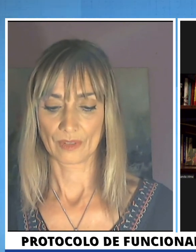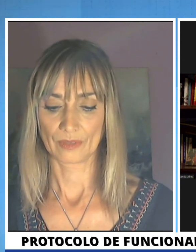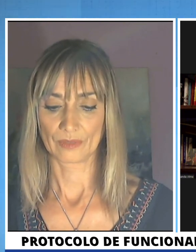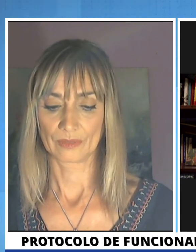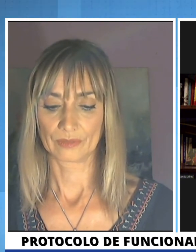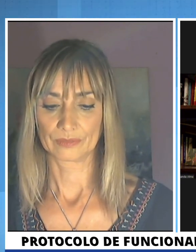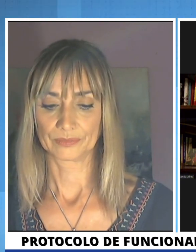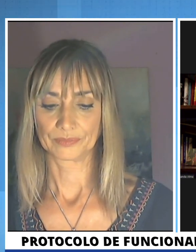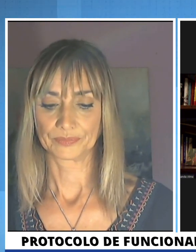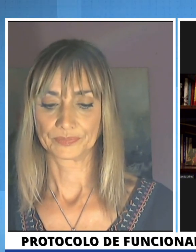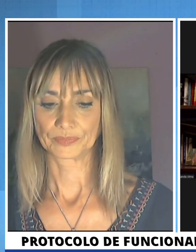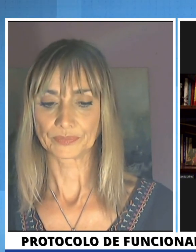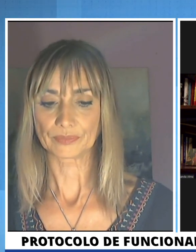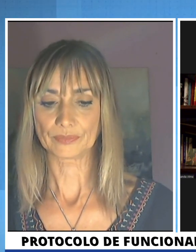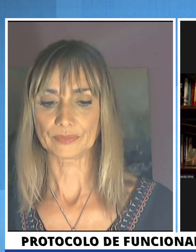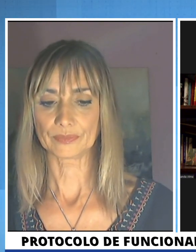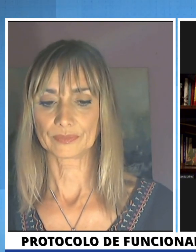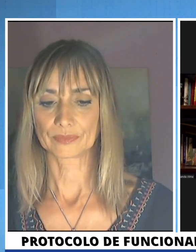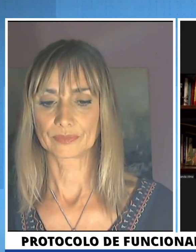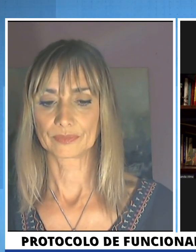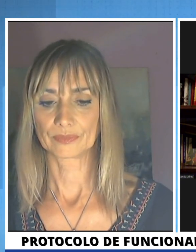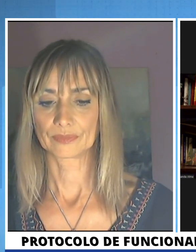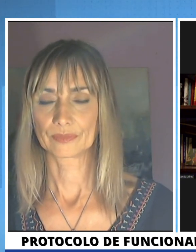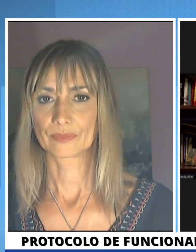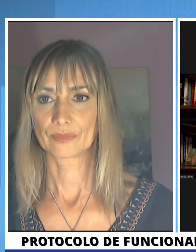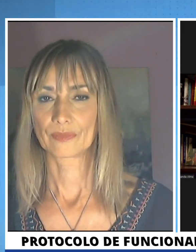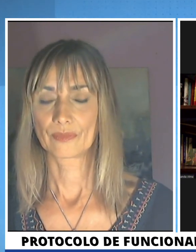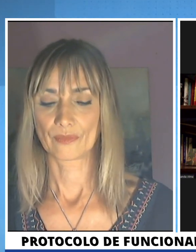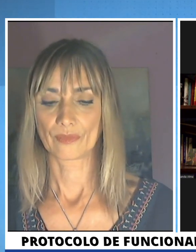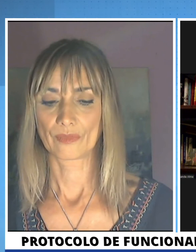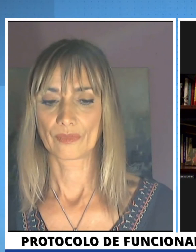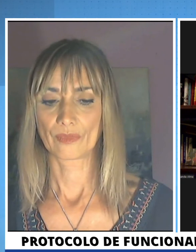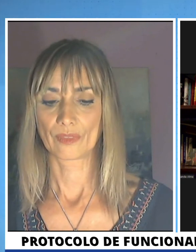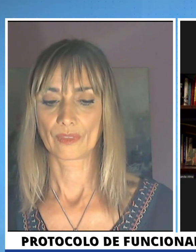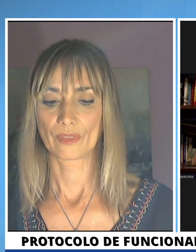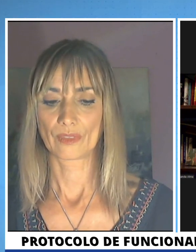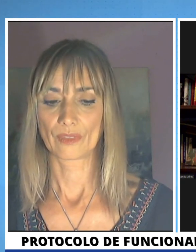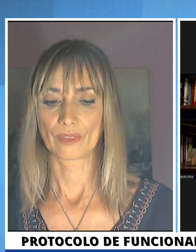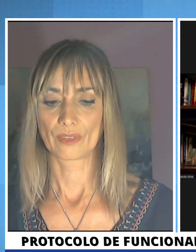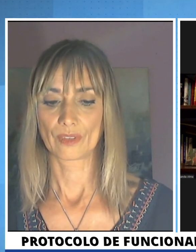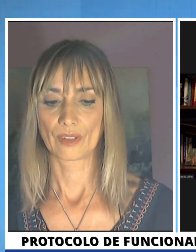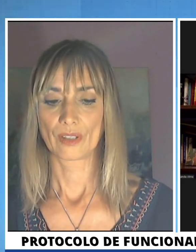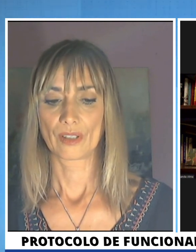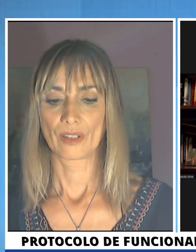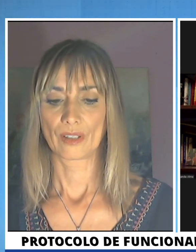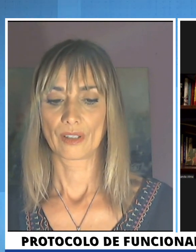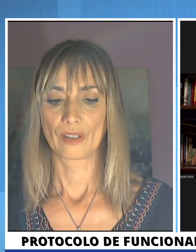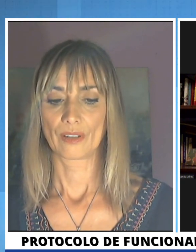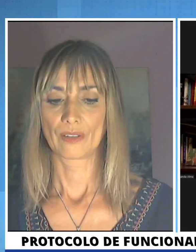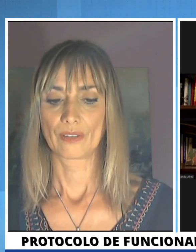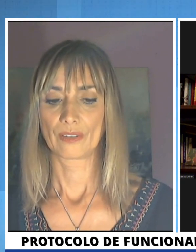que están contagiados de coronavirus en lo que va de la